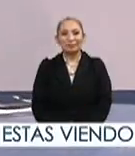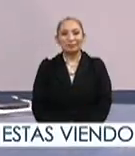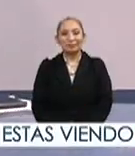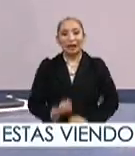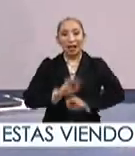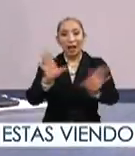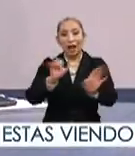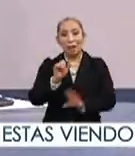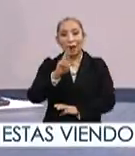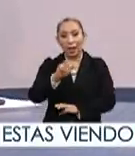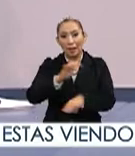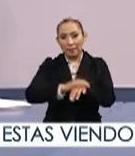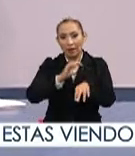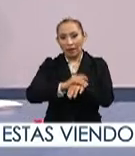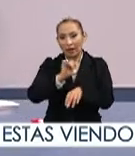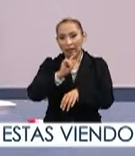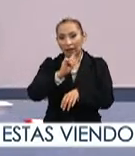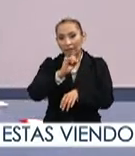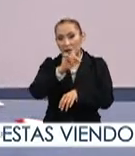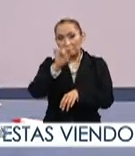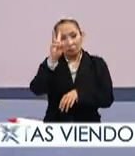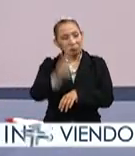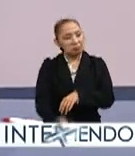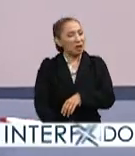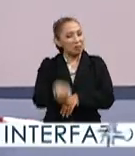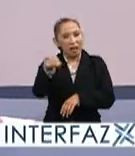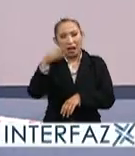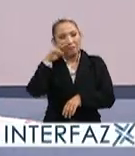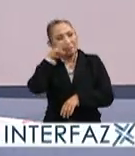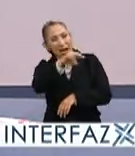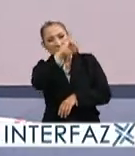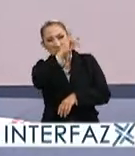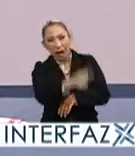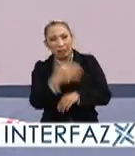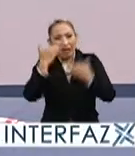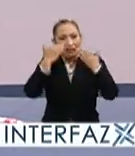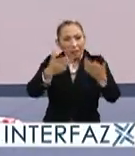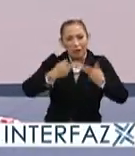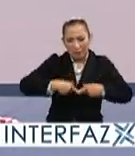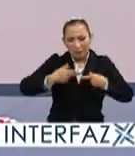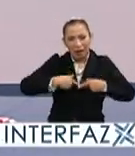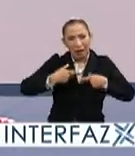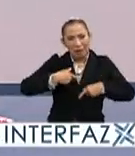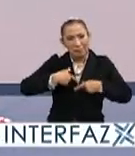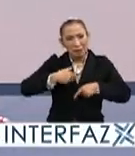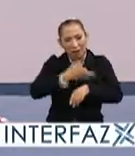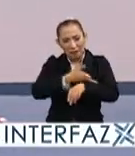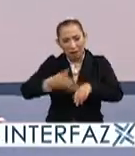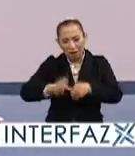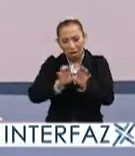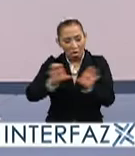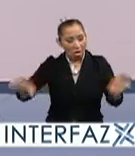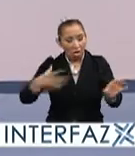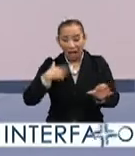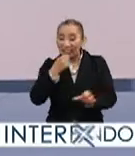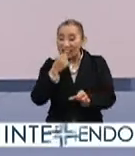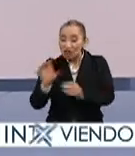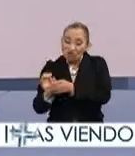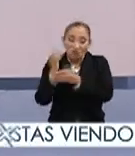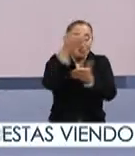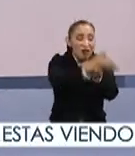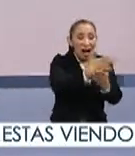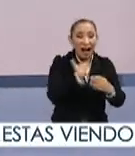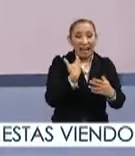Así es, Omar, amigos de Interfaz, sin duda alguna las imágenes y los testimonios de las familias separadas y los niños llevados a albergues en los Estados